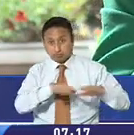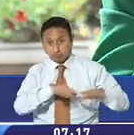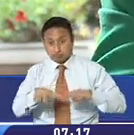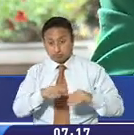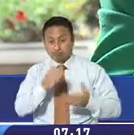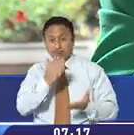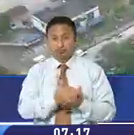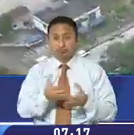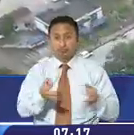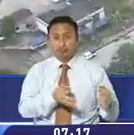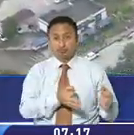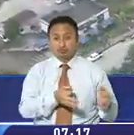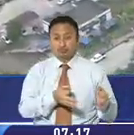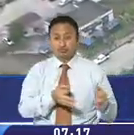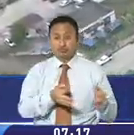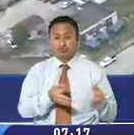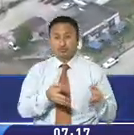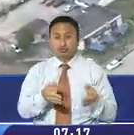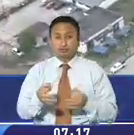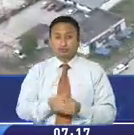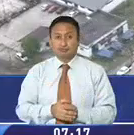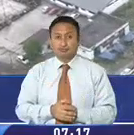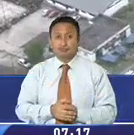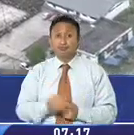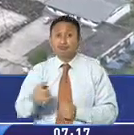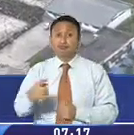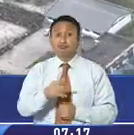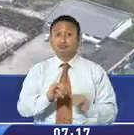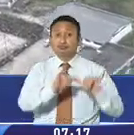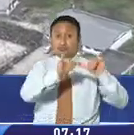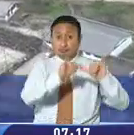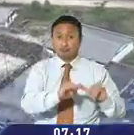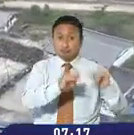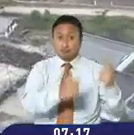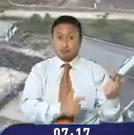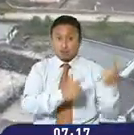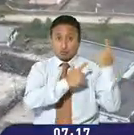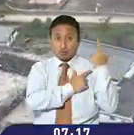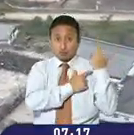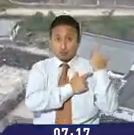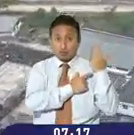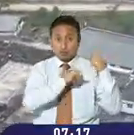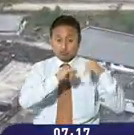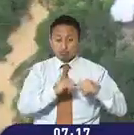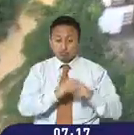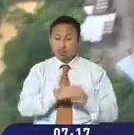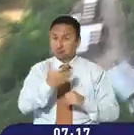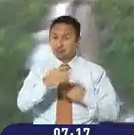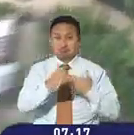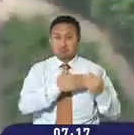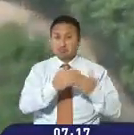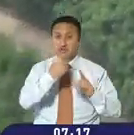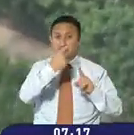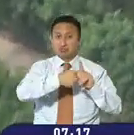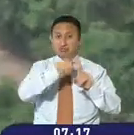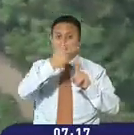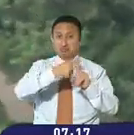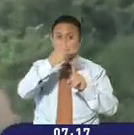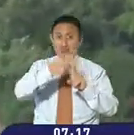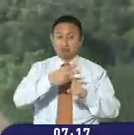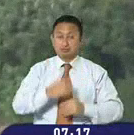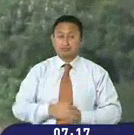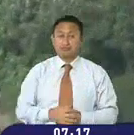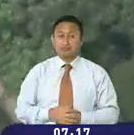intervención. La fuerza pública no se retirará del lugar. Si es necesario, permanecerán allí varios meses. Informo, Marilyn Jaramillo.